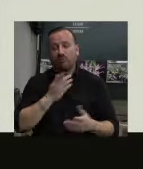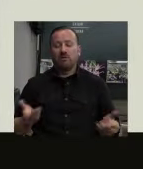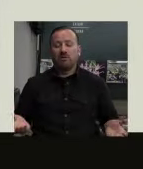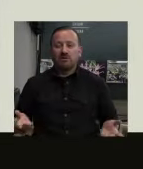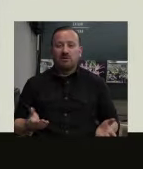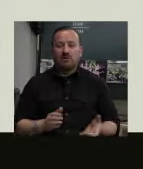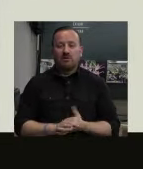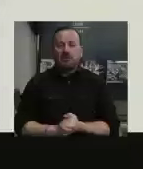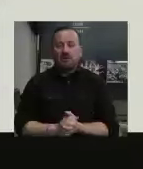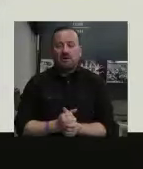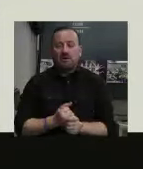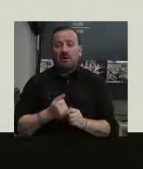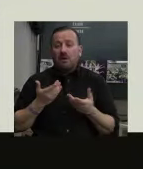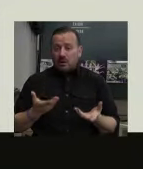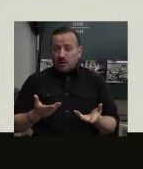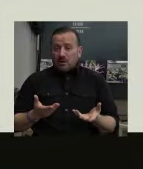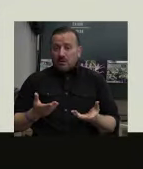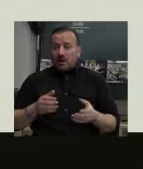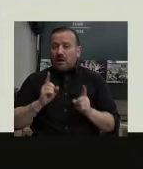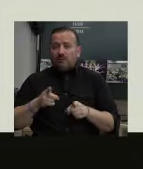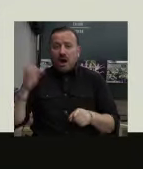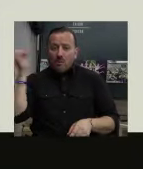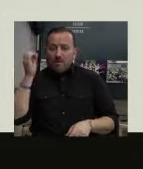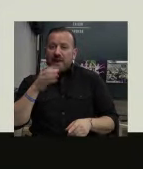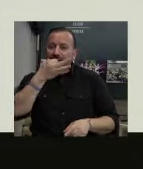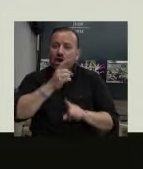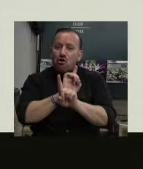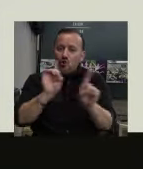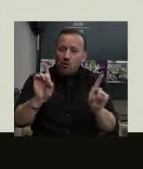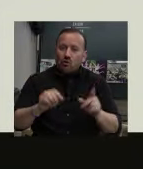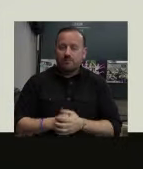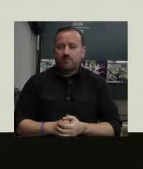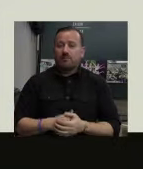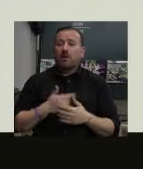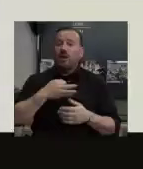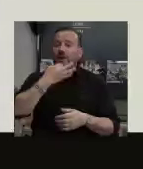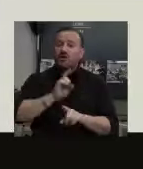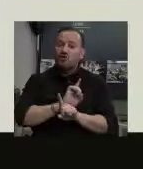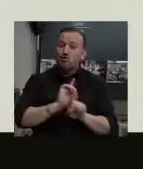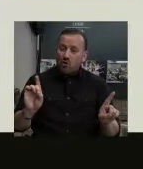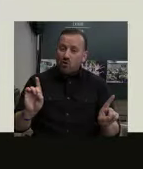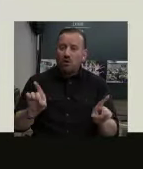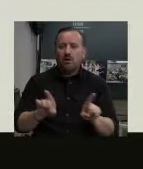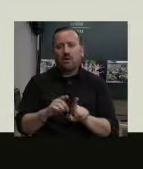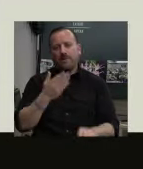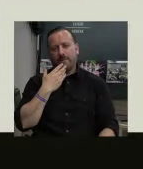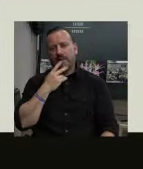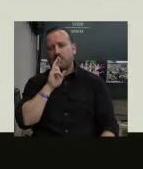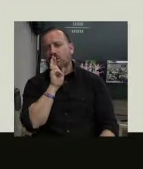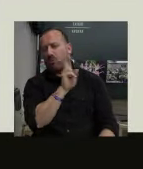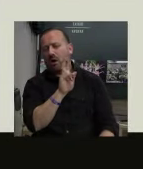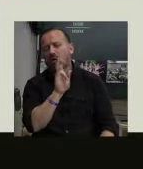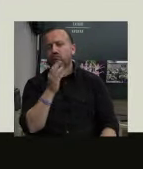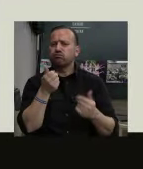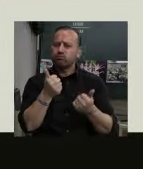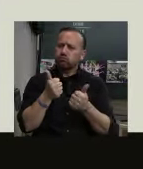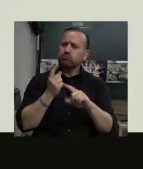prostituye entonces tiene que aprender a decir que no y el no también es una respuesta y es digna y